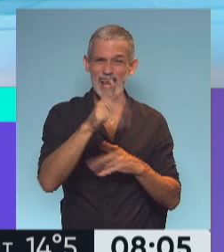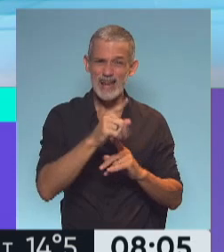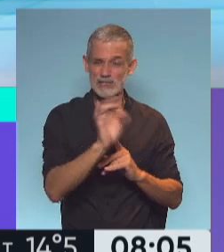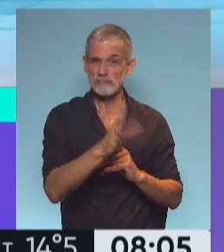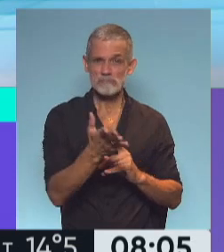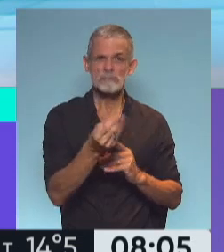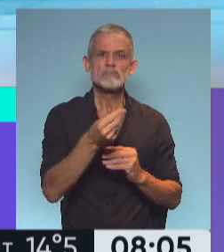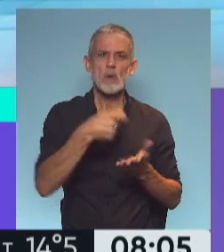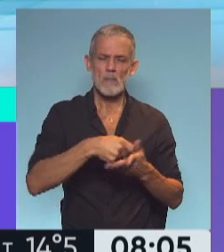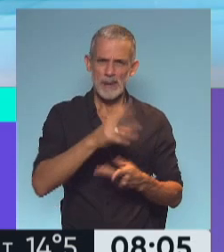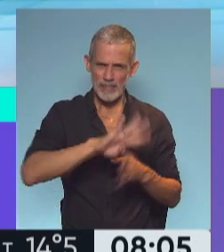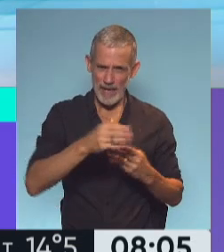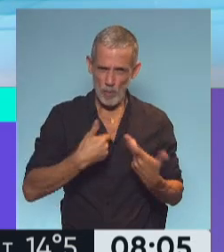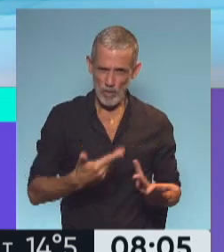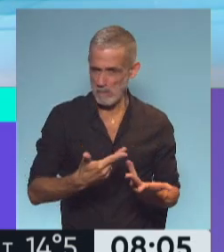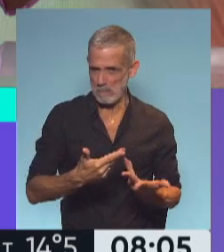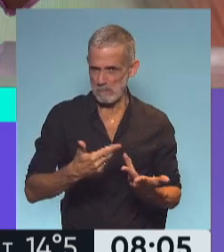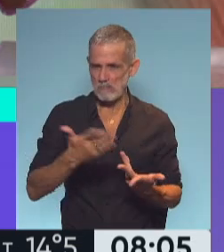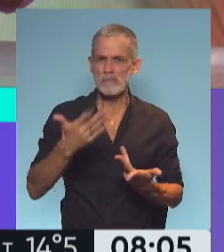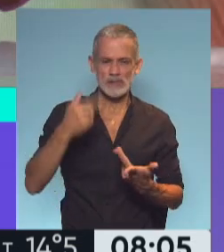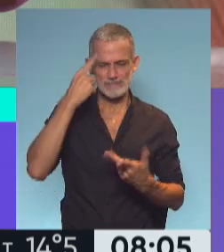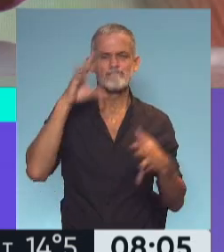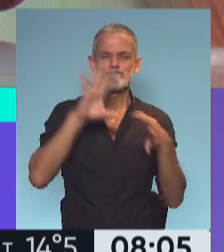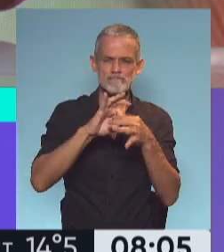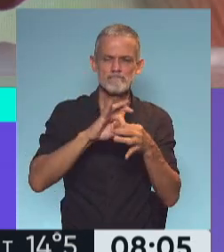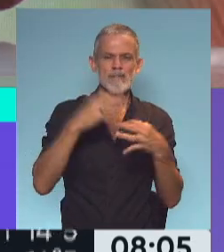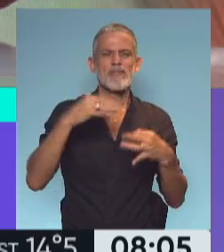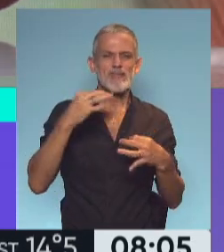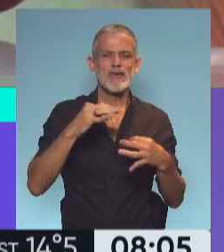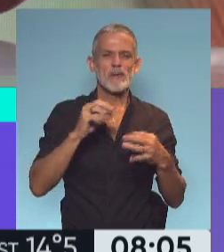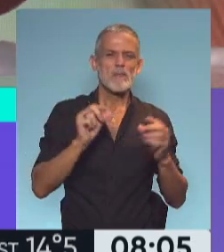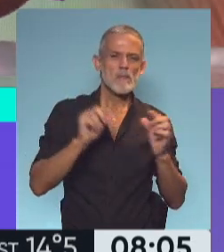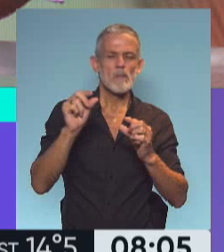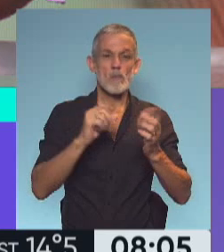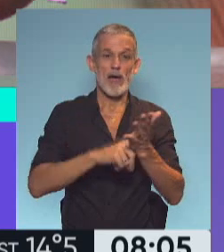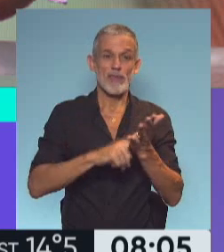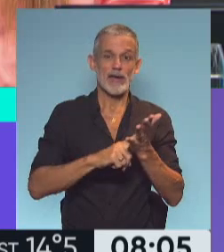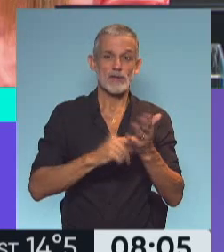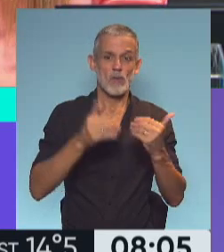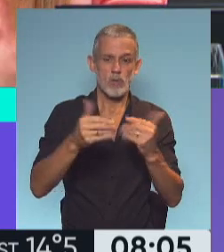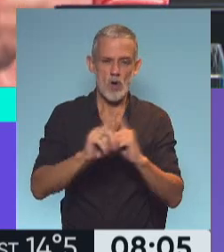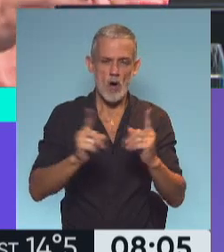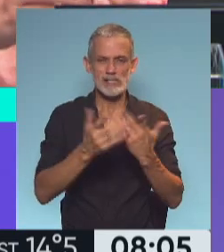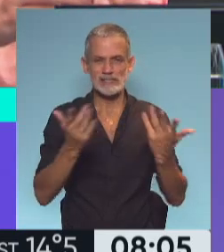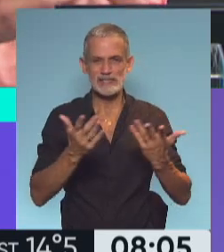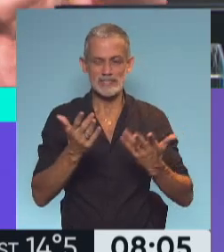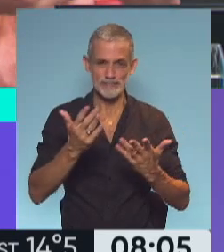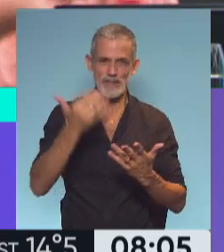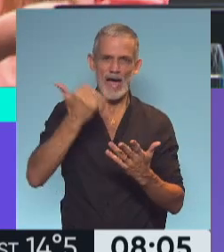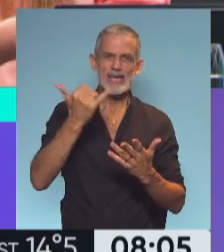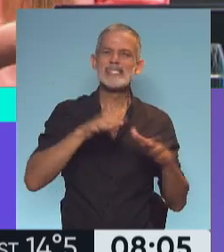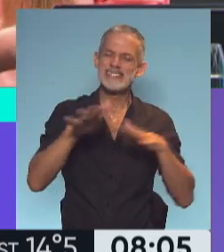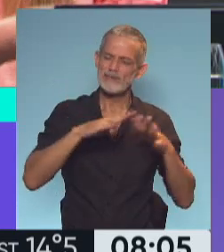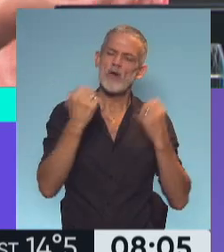los inquilinos y lo que uno avisora de manera coherente, digamos, el decreto no se prorroga. Claro, sí, porque por un lado tenés la